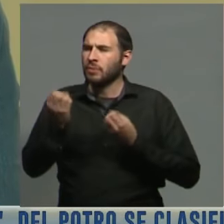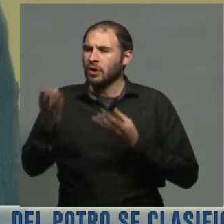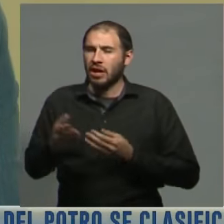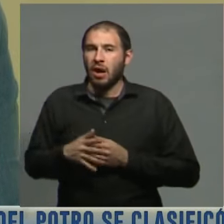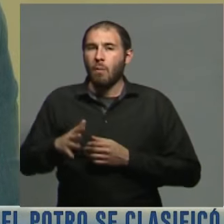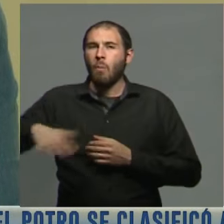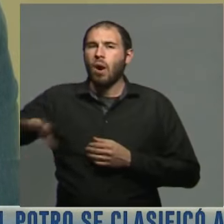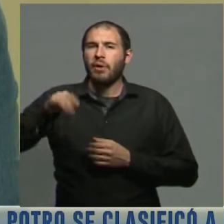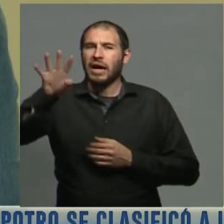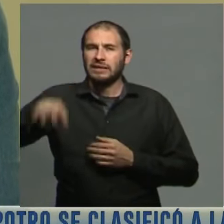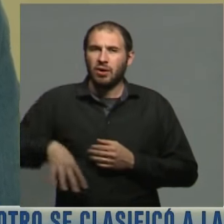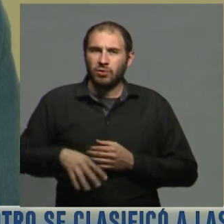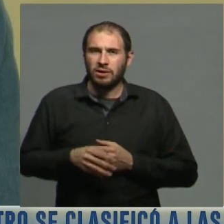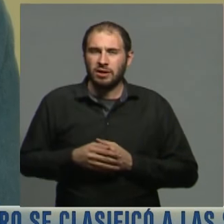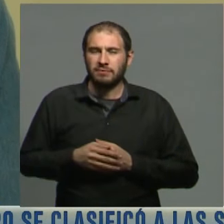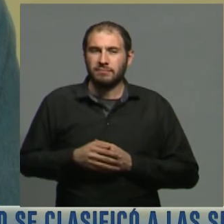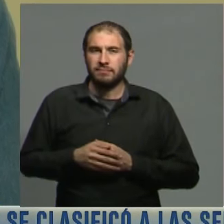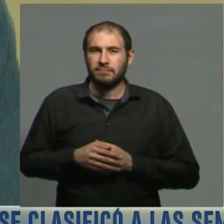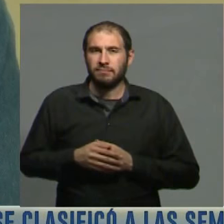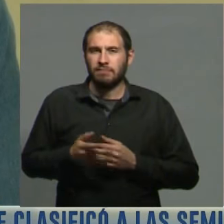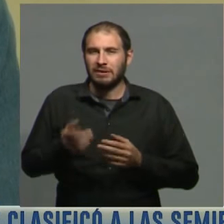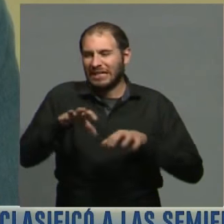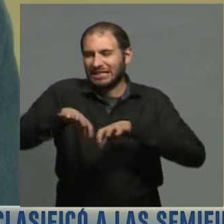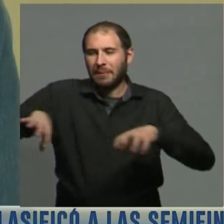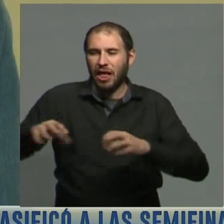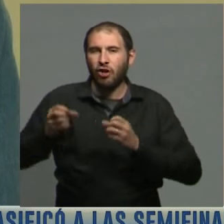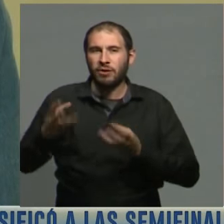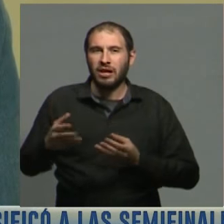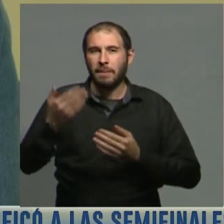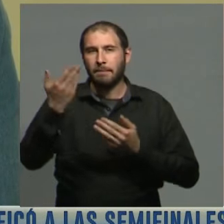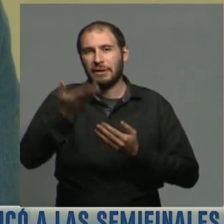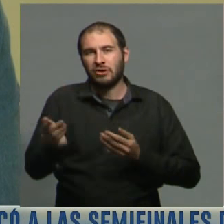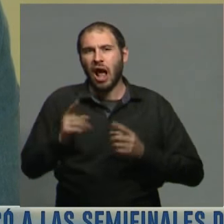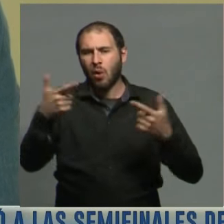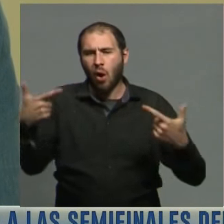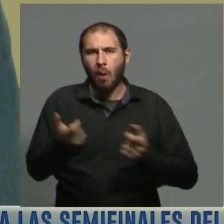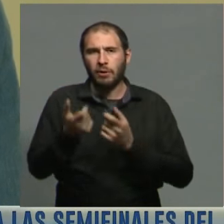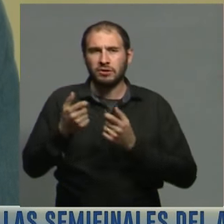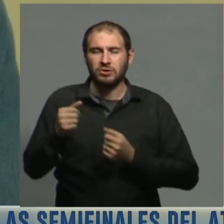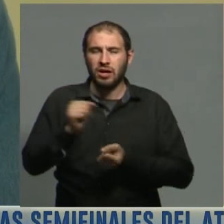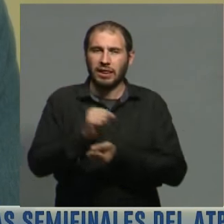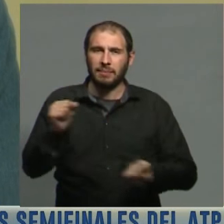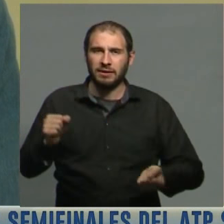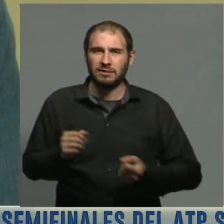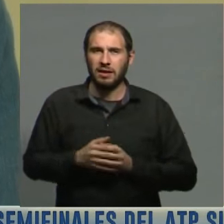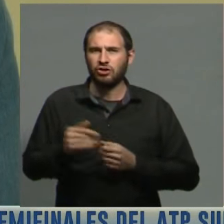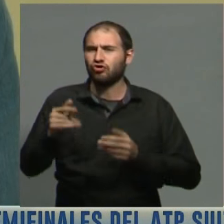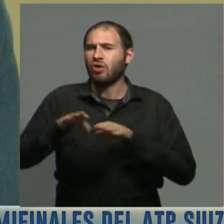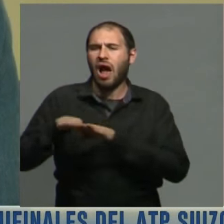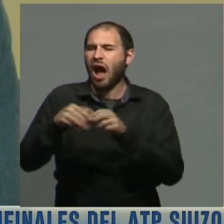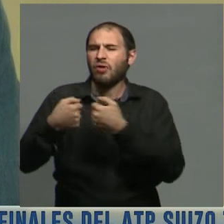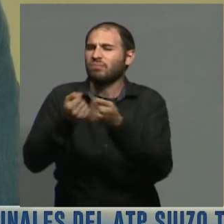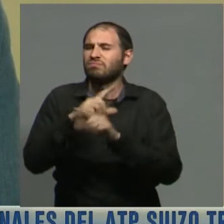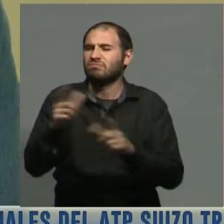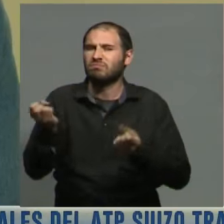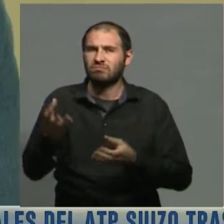el pueblo de Cataluña está dividido, digamos? Hay personas que se oponen a esta independencia, no todos están de